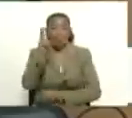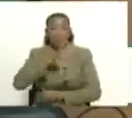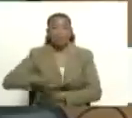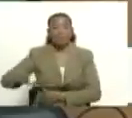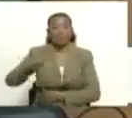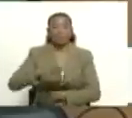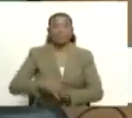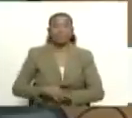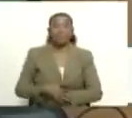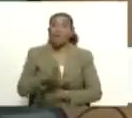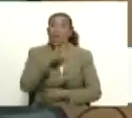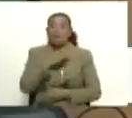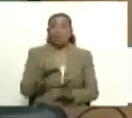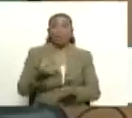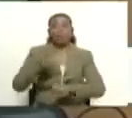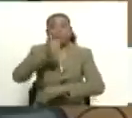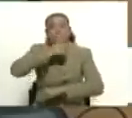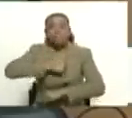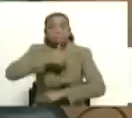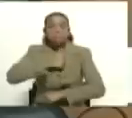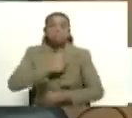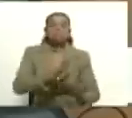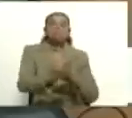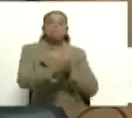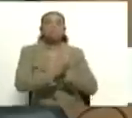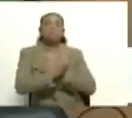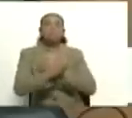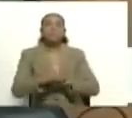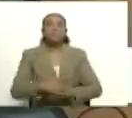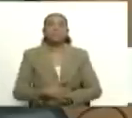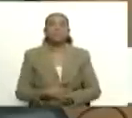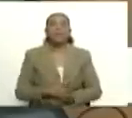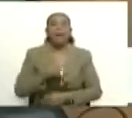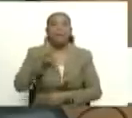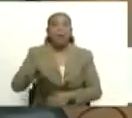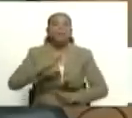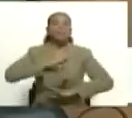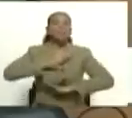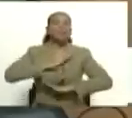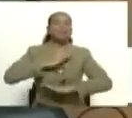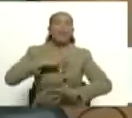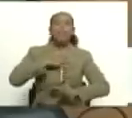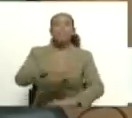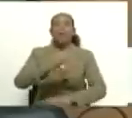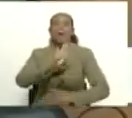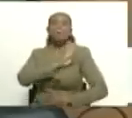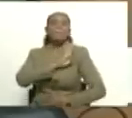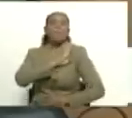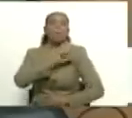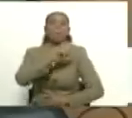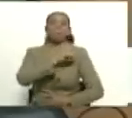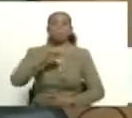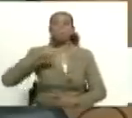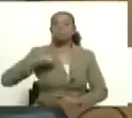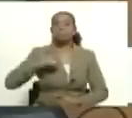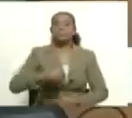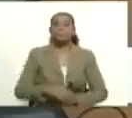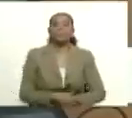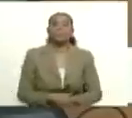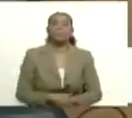soberanas, que no se someten a sus designios imperiales para satisfacer sus intereses